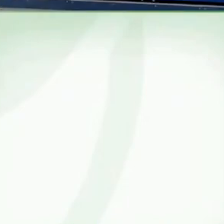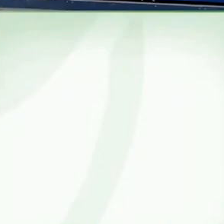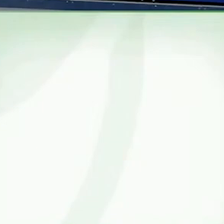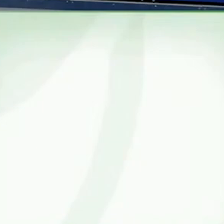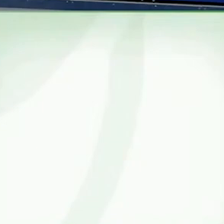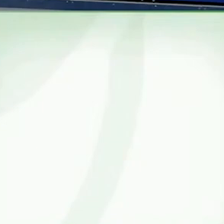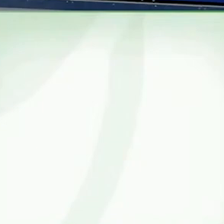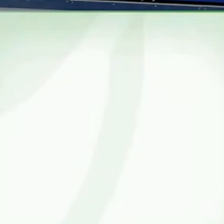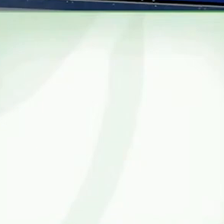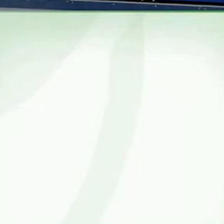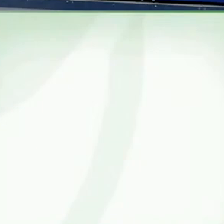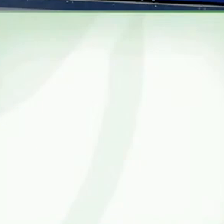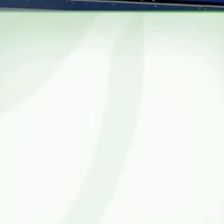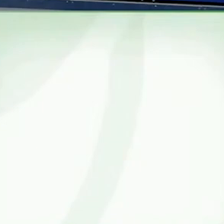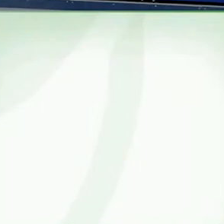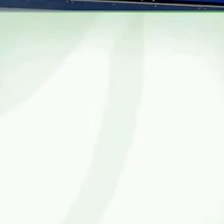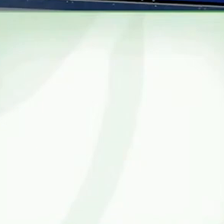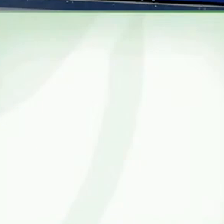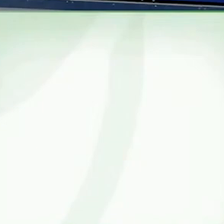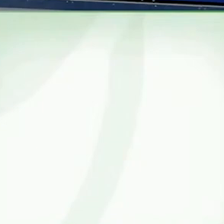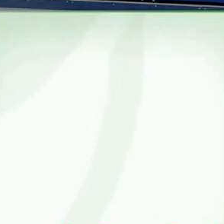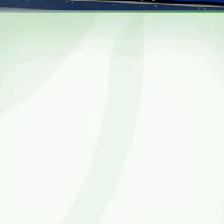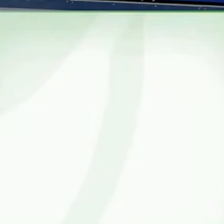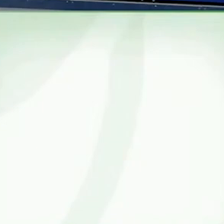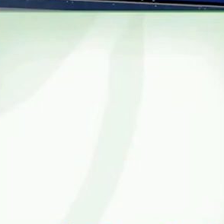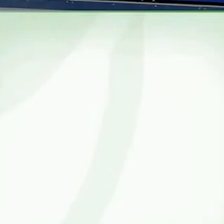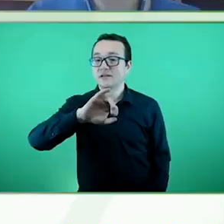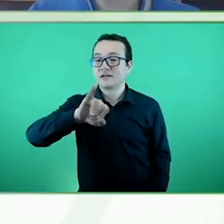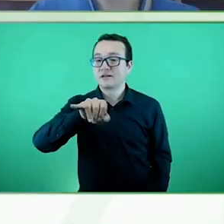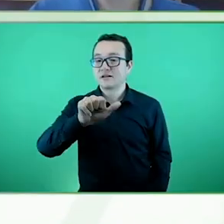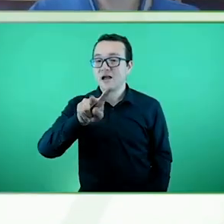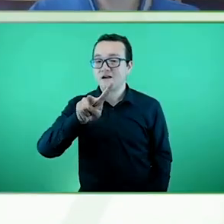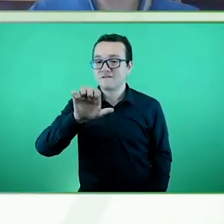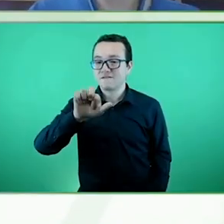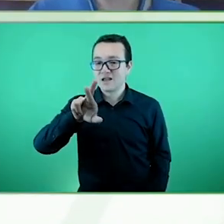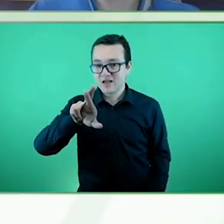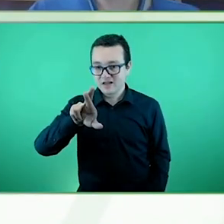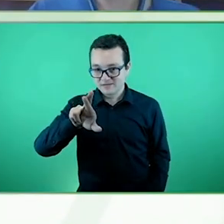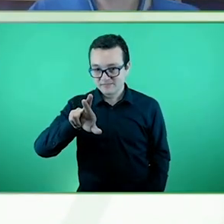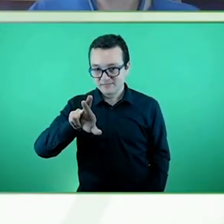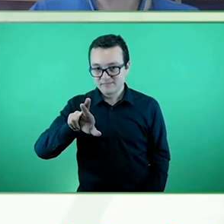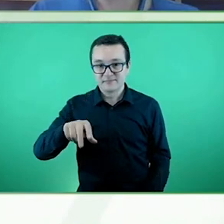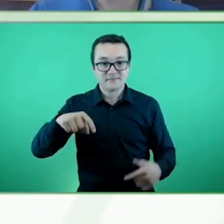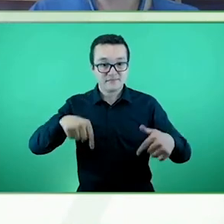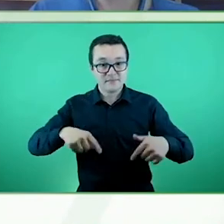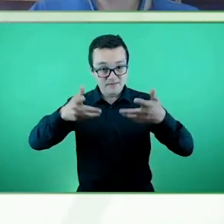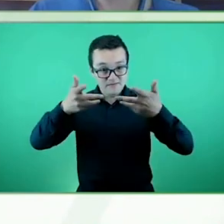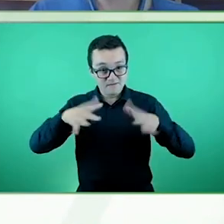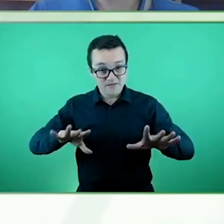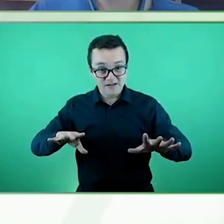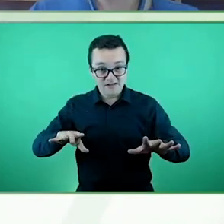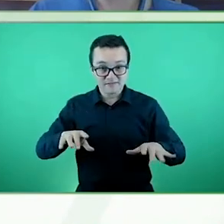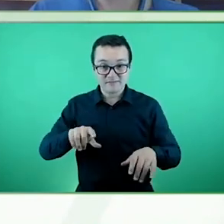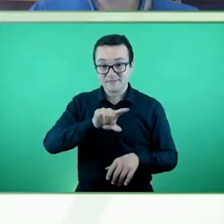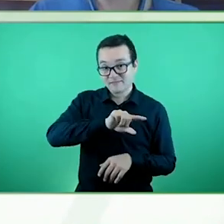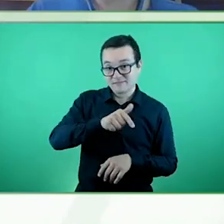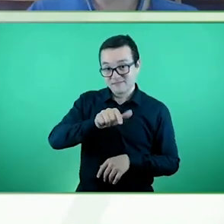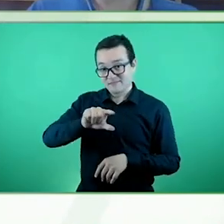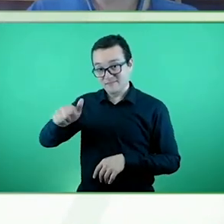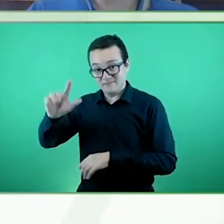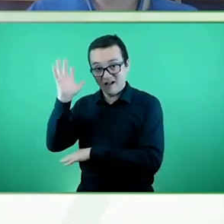Muchas gracias, Javier. Y ahora quiero finalizar la ronda de exposiciones con Ana Juviño, de Fundación